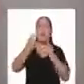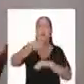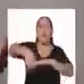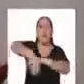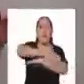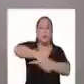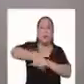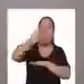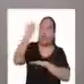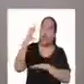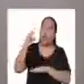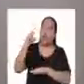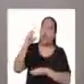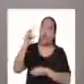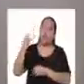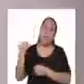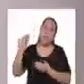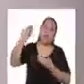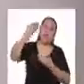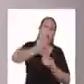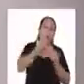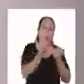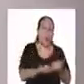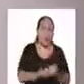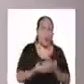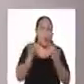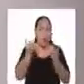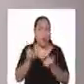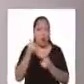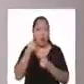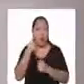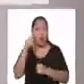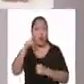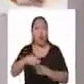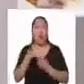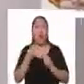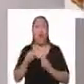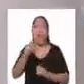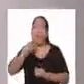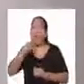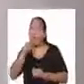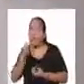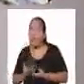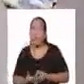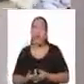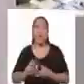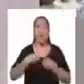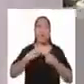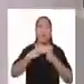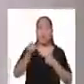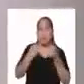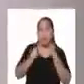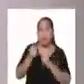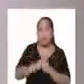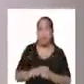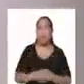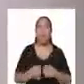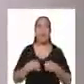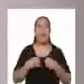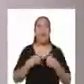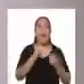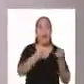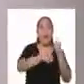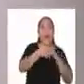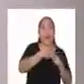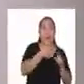desde la época de la colonia hasta la actualidad. Hoy hemos podido conocer cómo la gastronomía, la industria textil y la venta de los productos